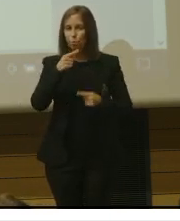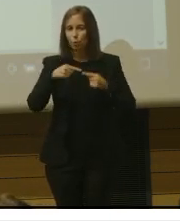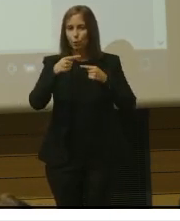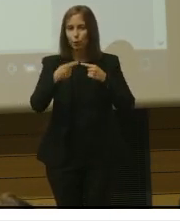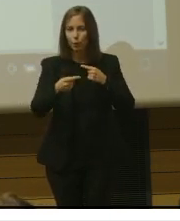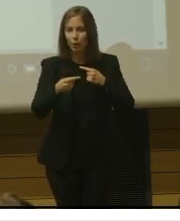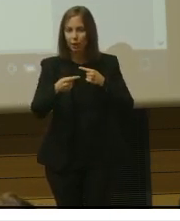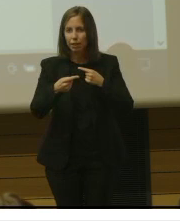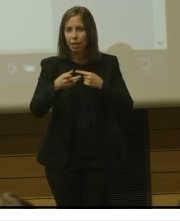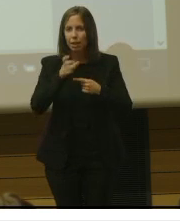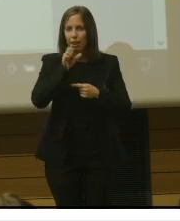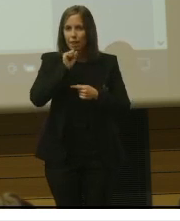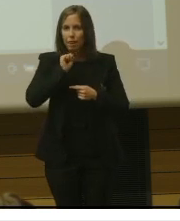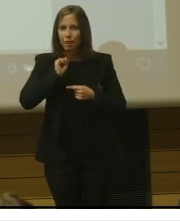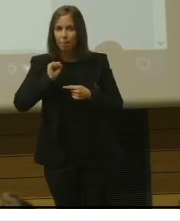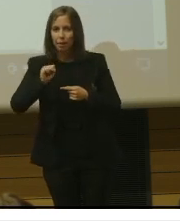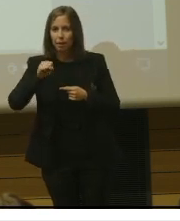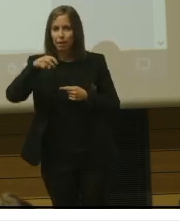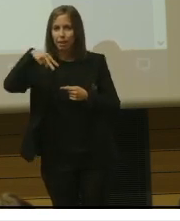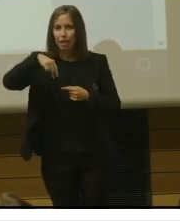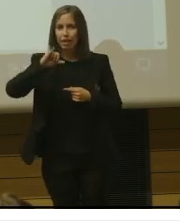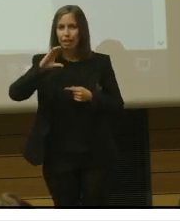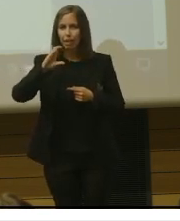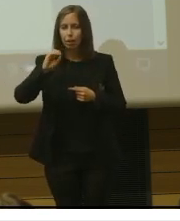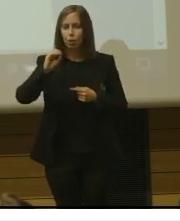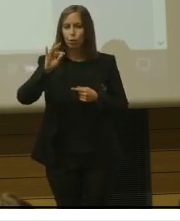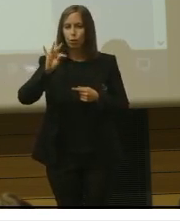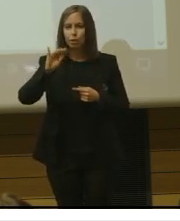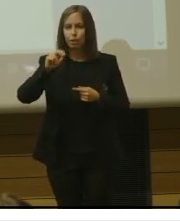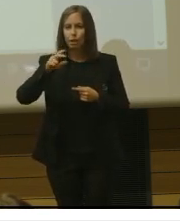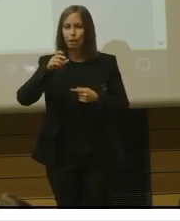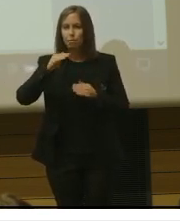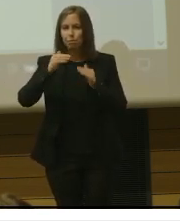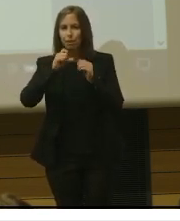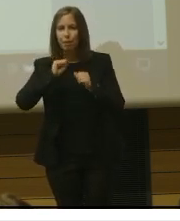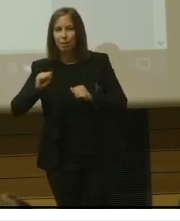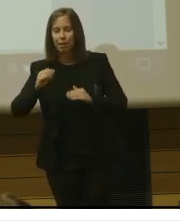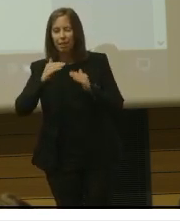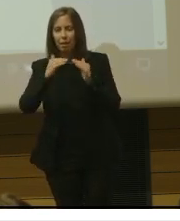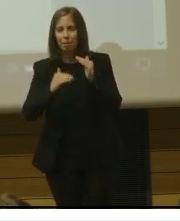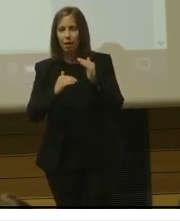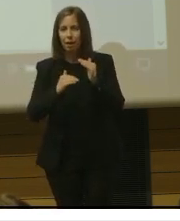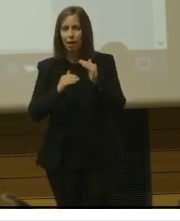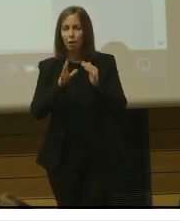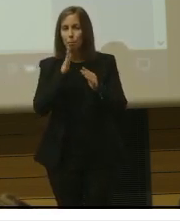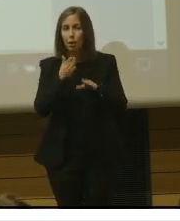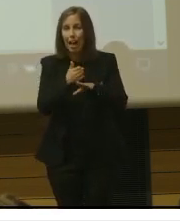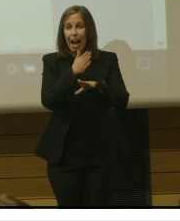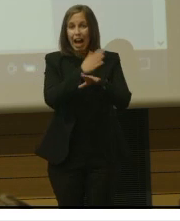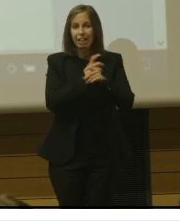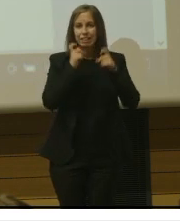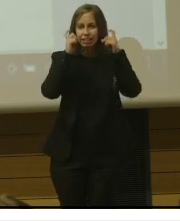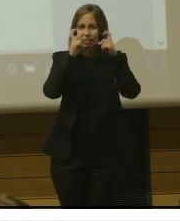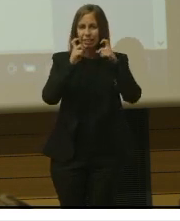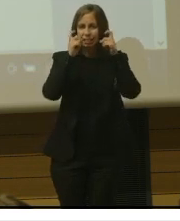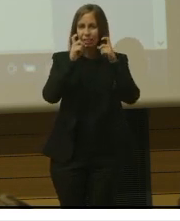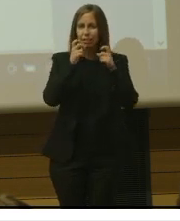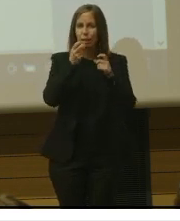dependencia de la nicotina bastante baja, ¿no? Precisamente porque ya suelen venir habiendo hecho muchos cambios en sus patrones de